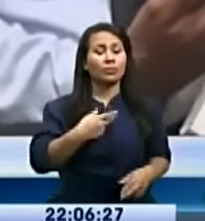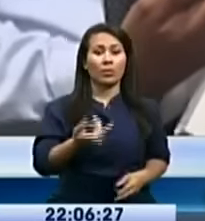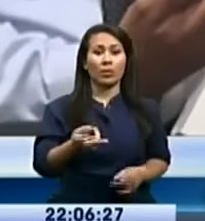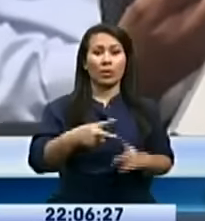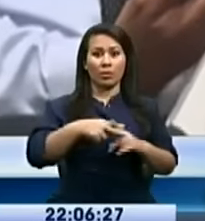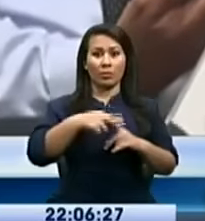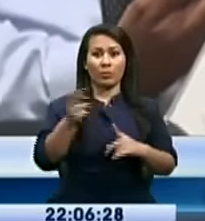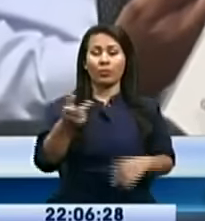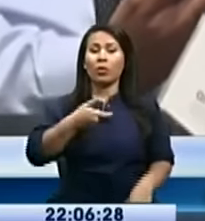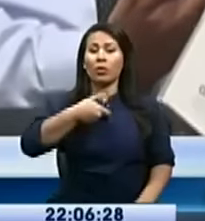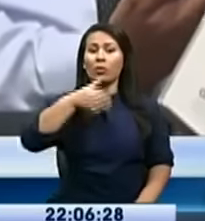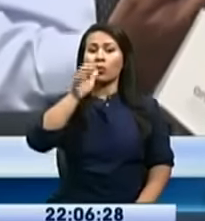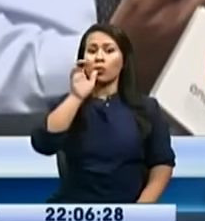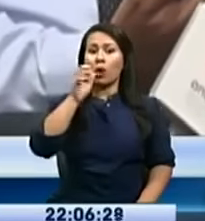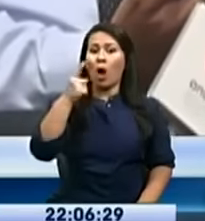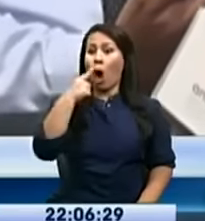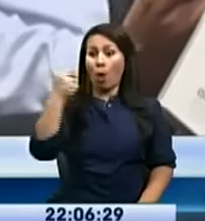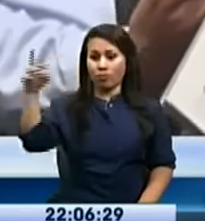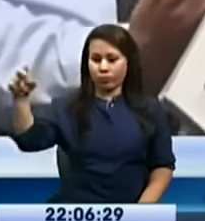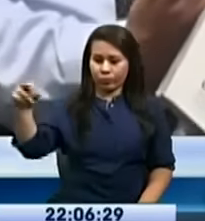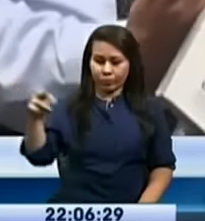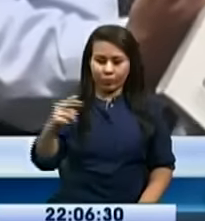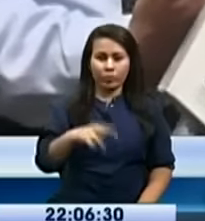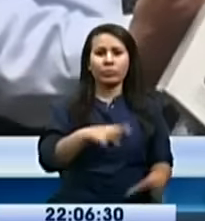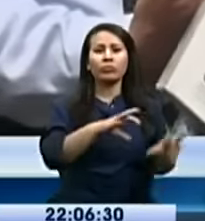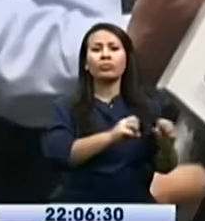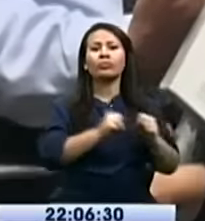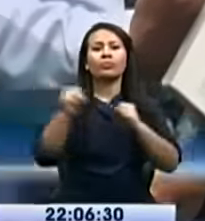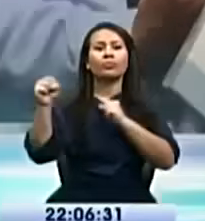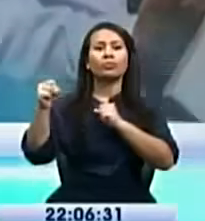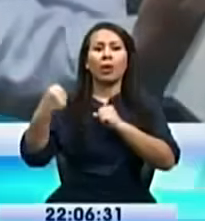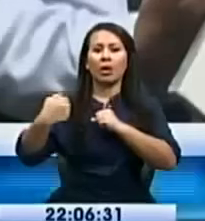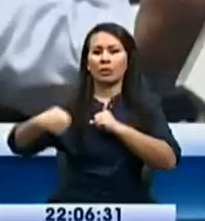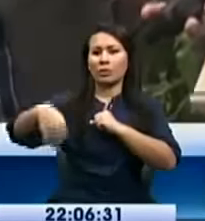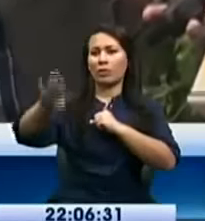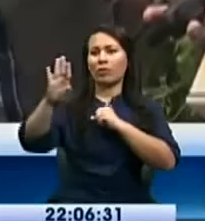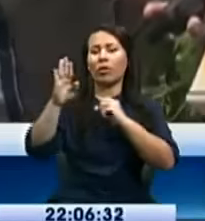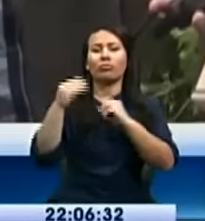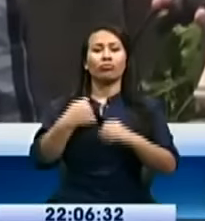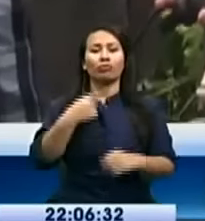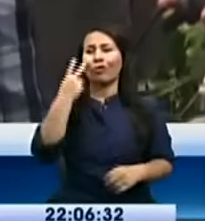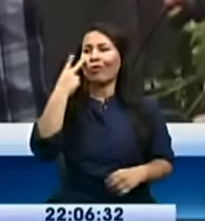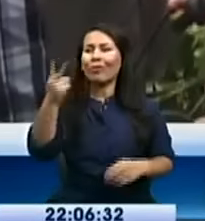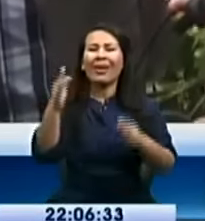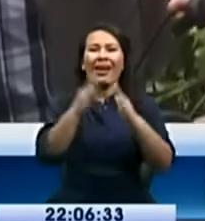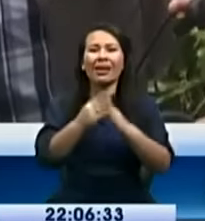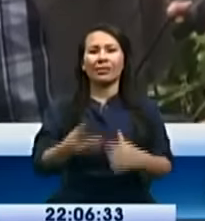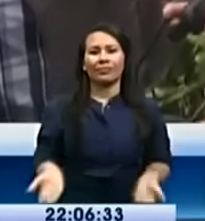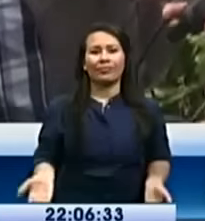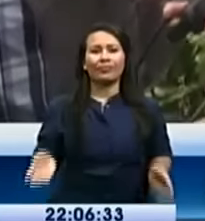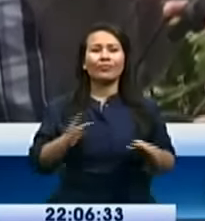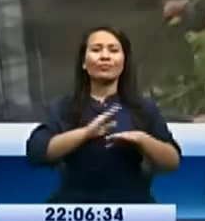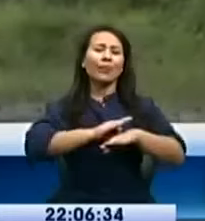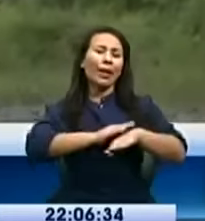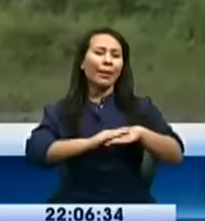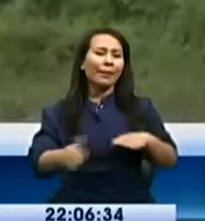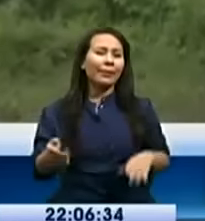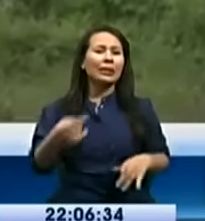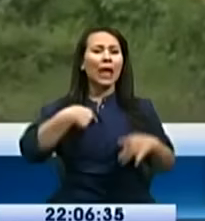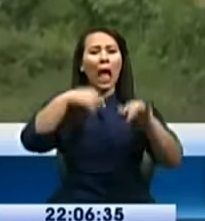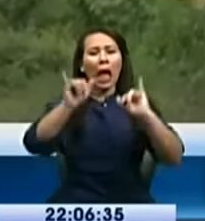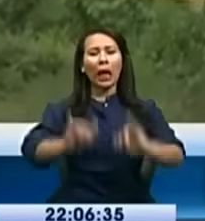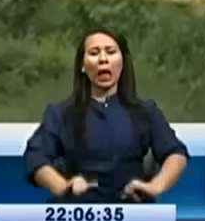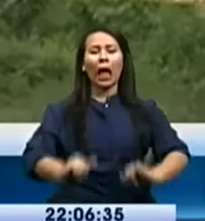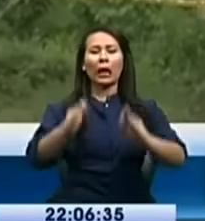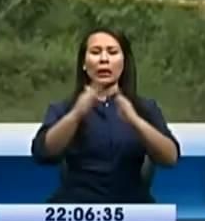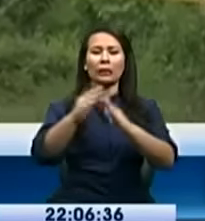se las trajo, las vi que vinieron para este sector para acá, pero nunca las vi en qué casa entraron. A ellas se les invita, entre comillas, a que pernoten aquí